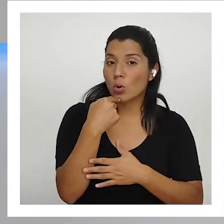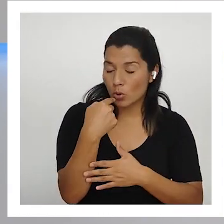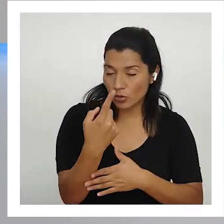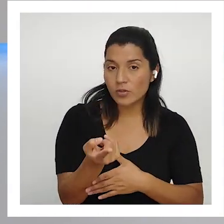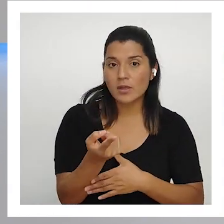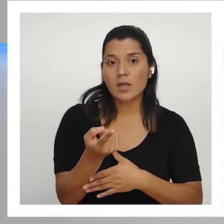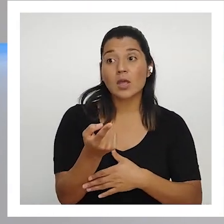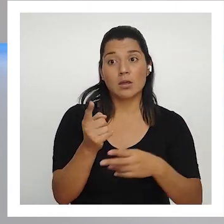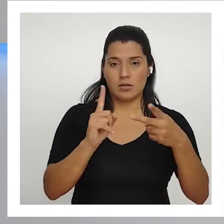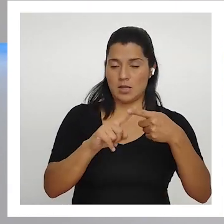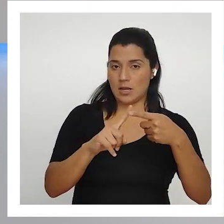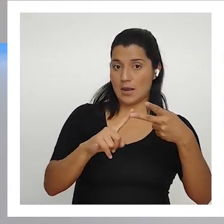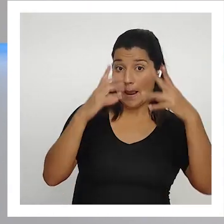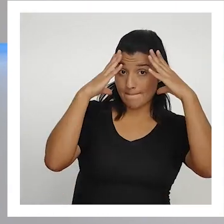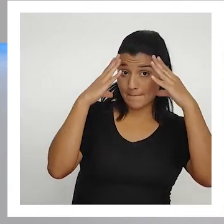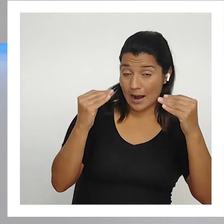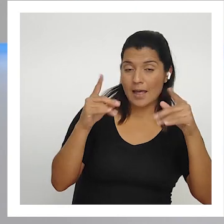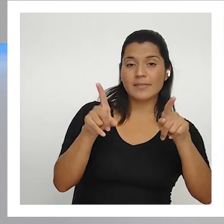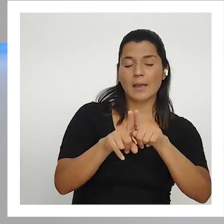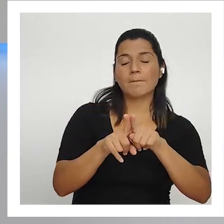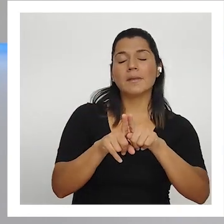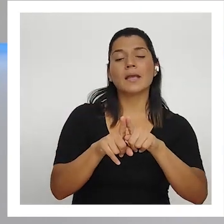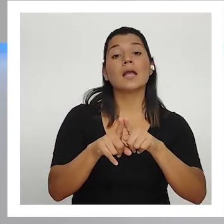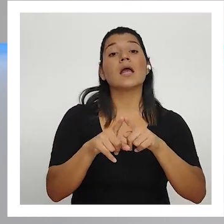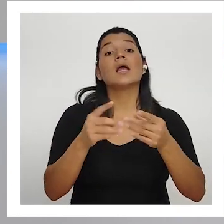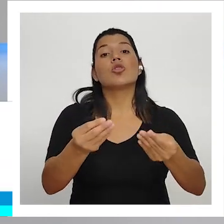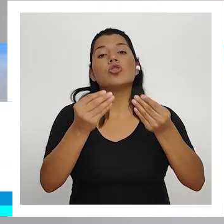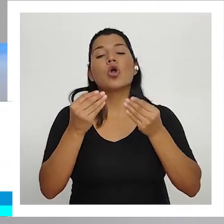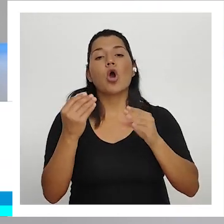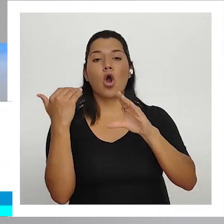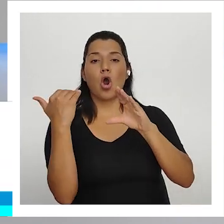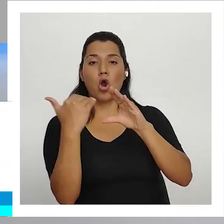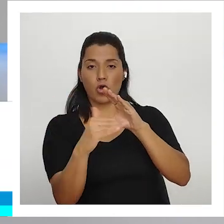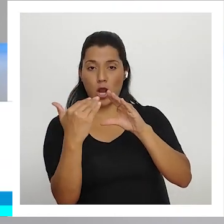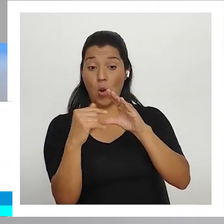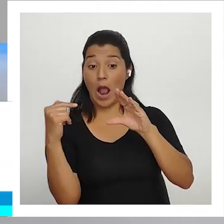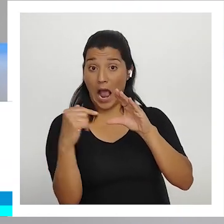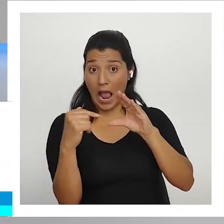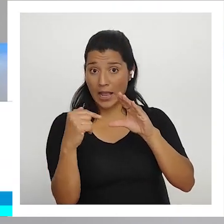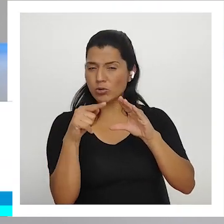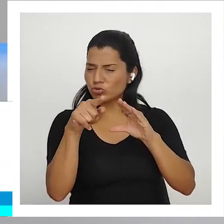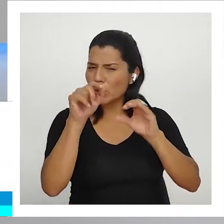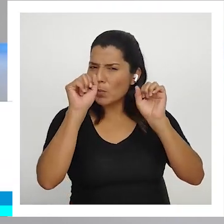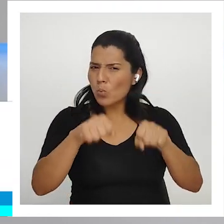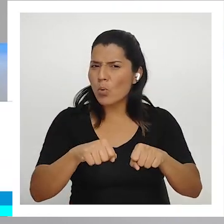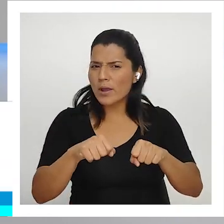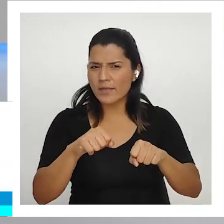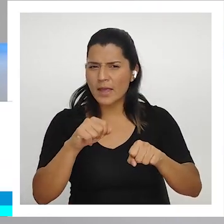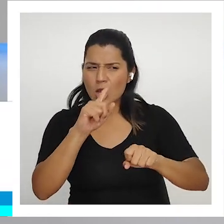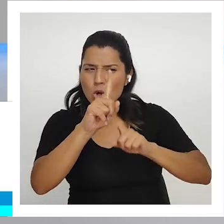Unidos, o de requerir algún tipo de visa de trabajo a Estados Unidos, entonces lo propio es que yo contacte a la Embajada de Estados Unidos, verifique la información que me